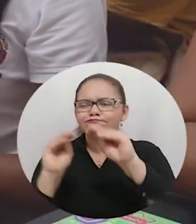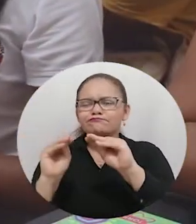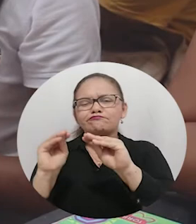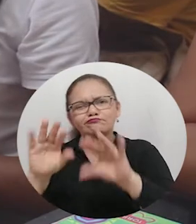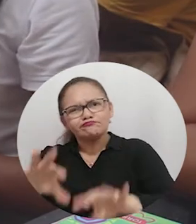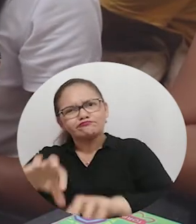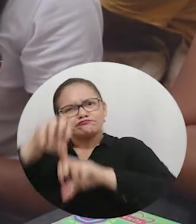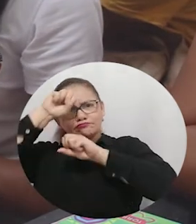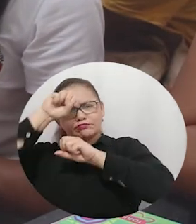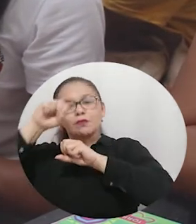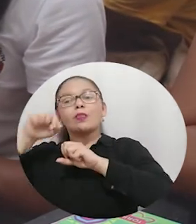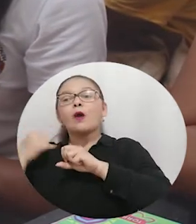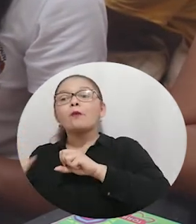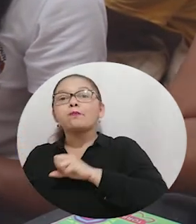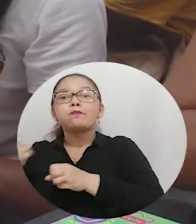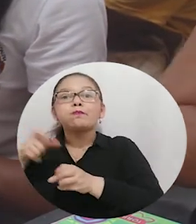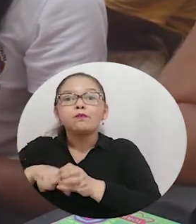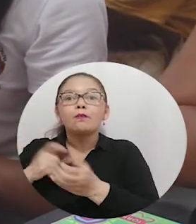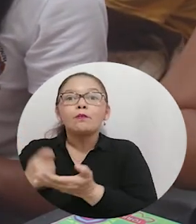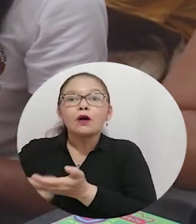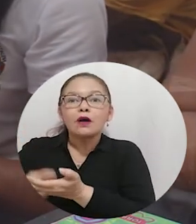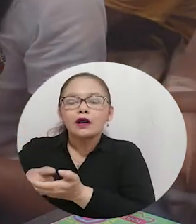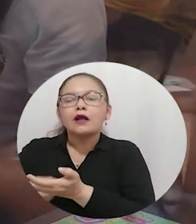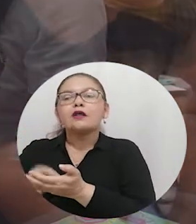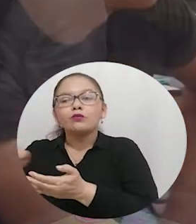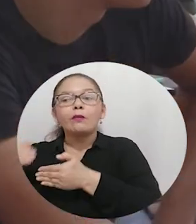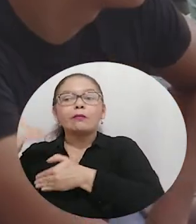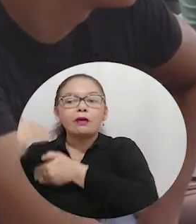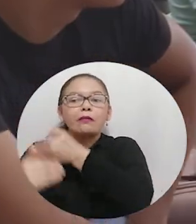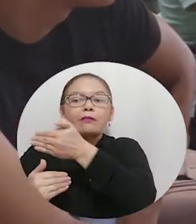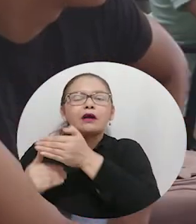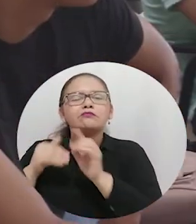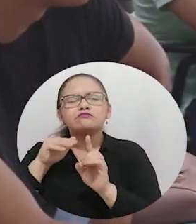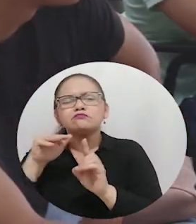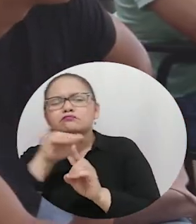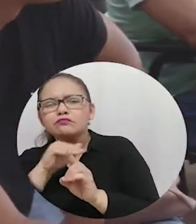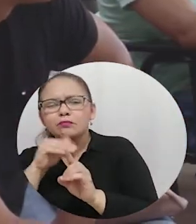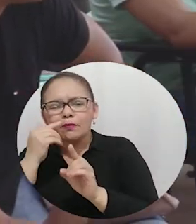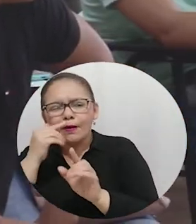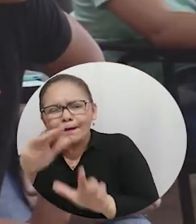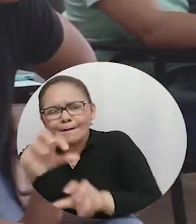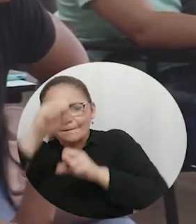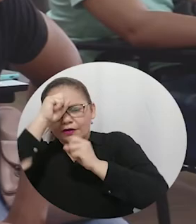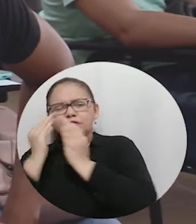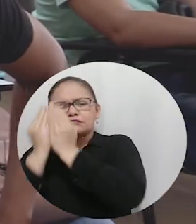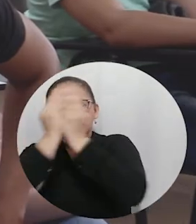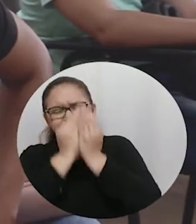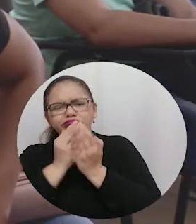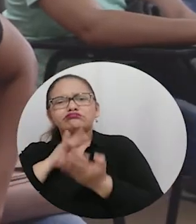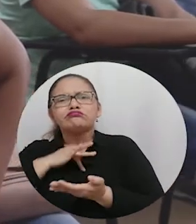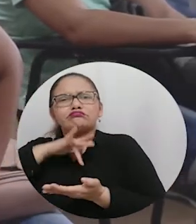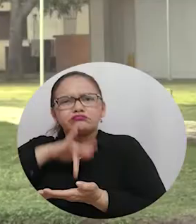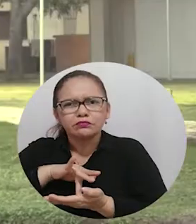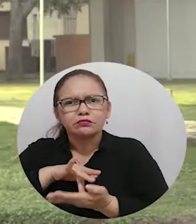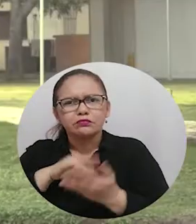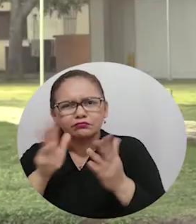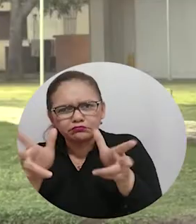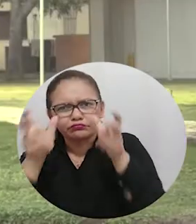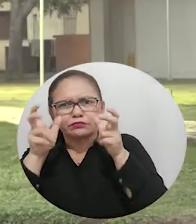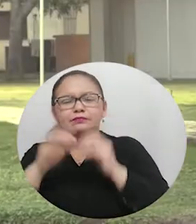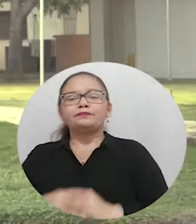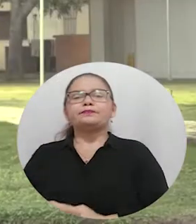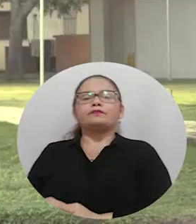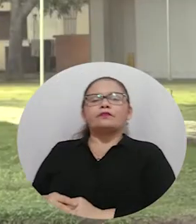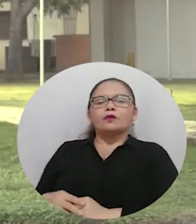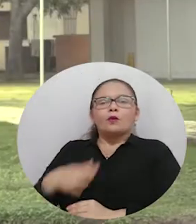miembros asociados con el objetivo de seguir incidiendo en los procesos estudiantiles que nos ameritan nuestra participación. Nuestro